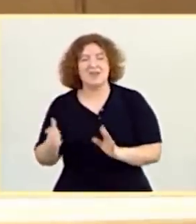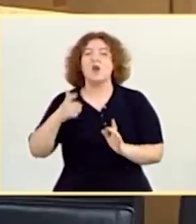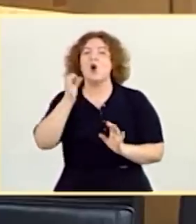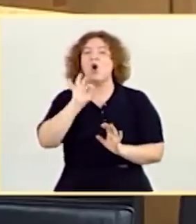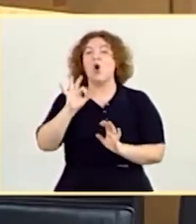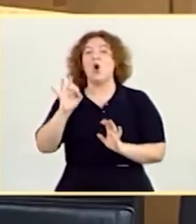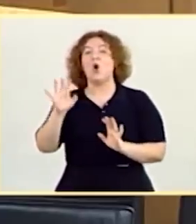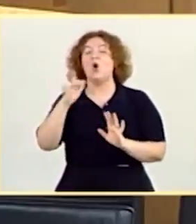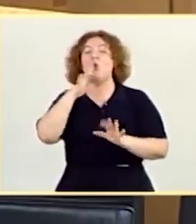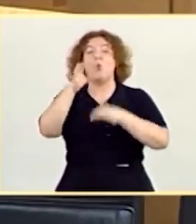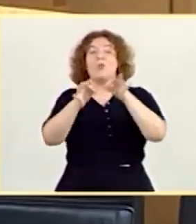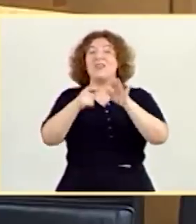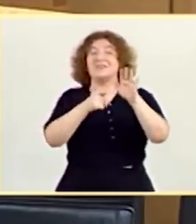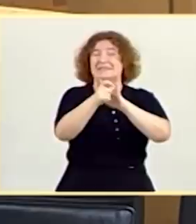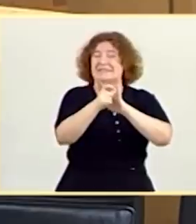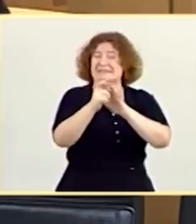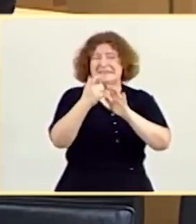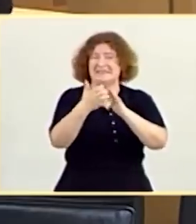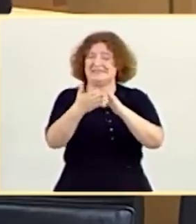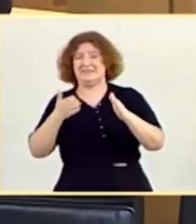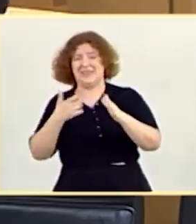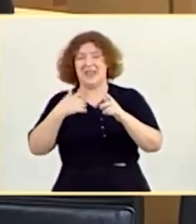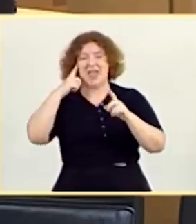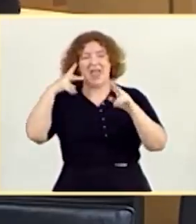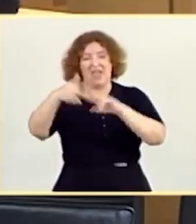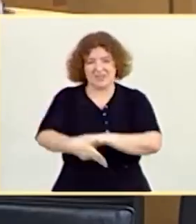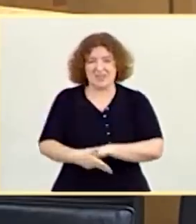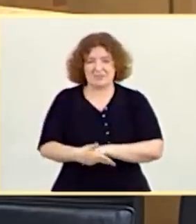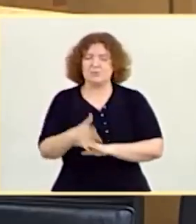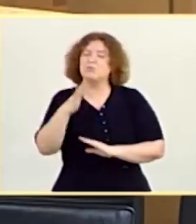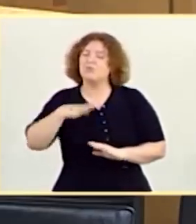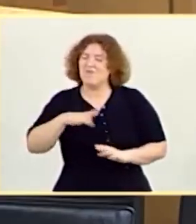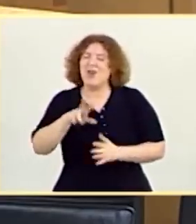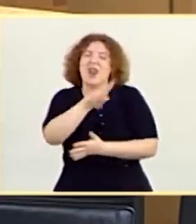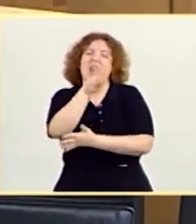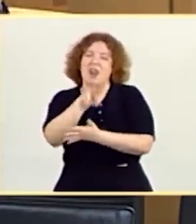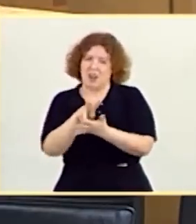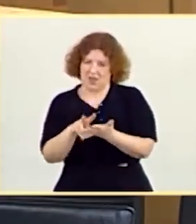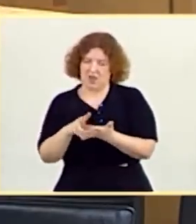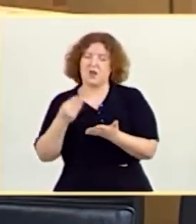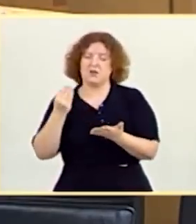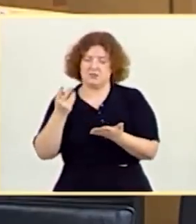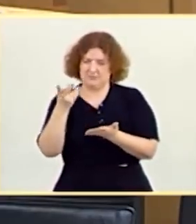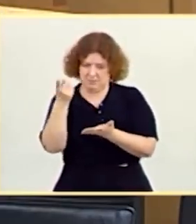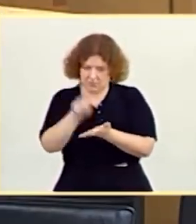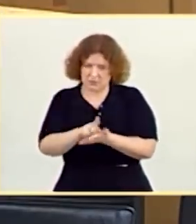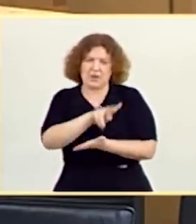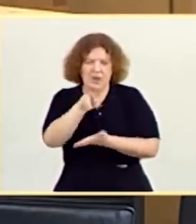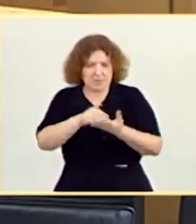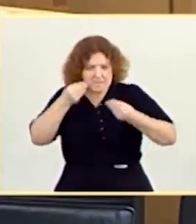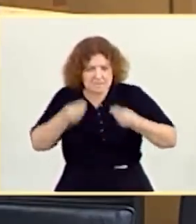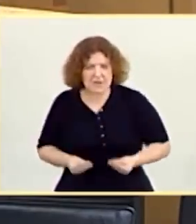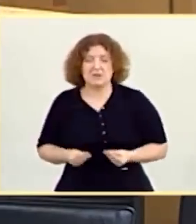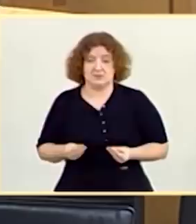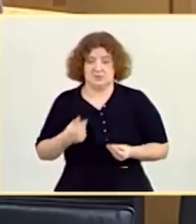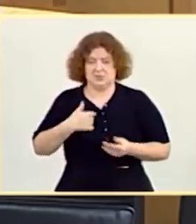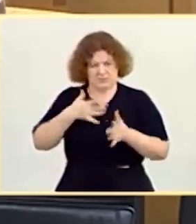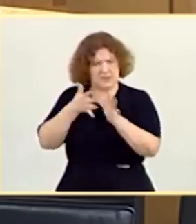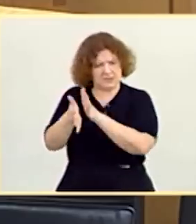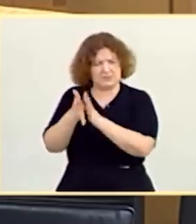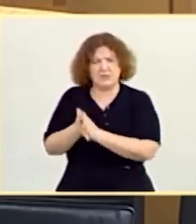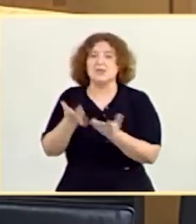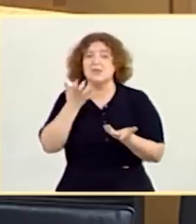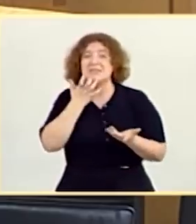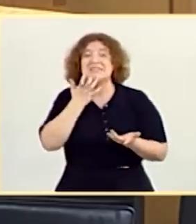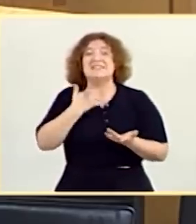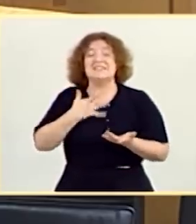comentaron desde algún compañero de los juzgados en los cuales la jueza iba a abrir una pieza aparte para investigar y depurar responsabilidades. Es que debería